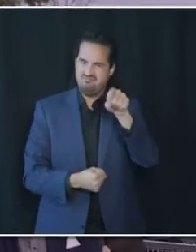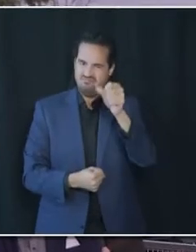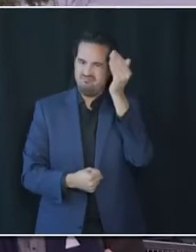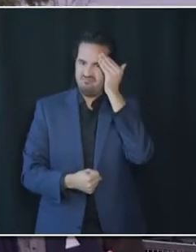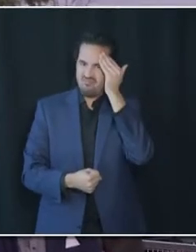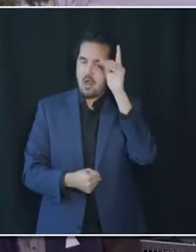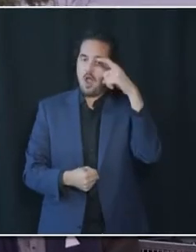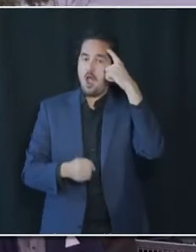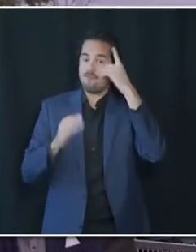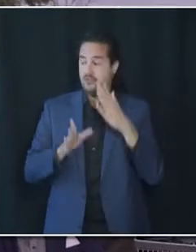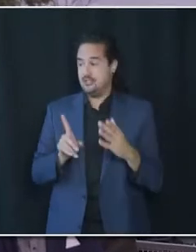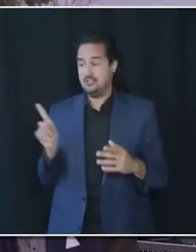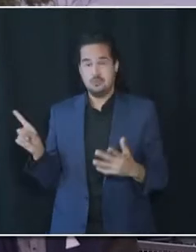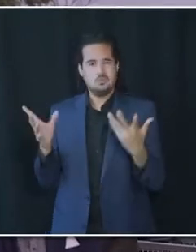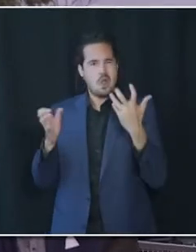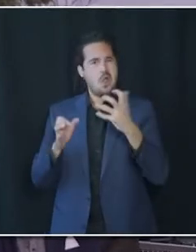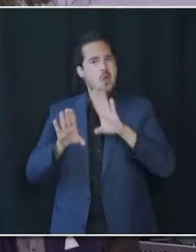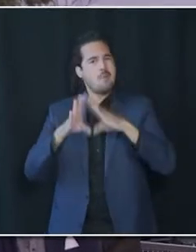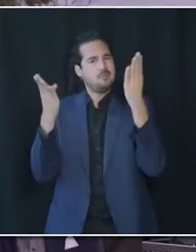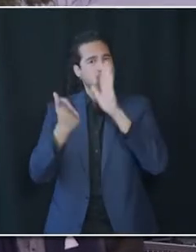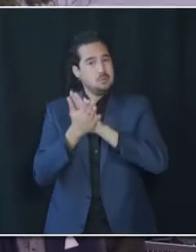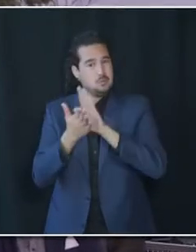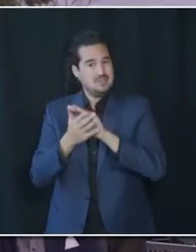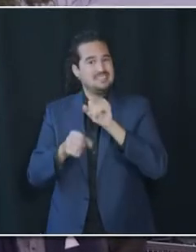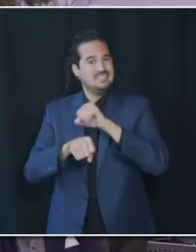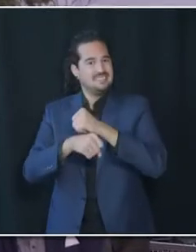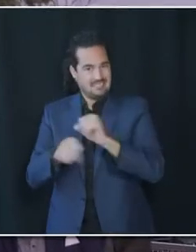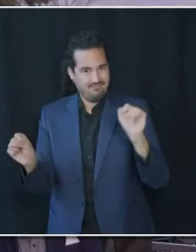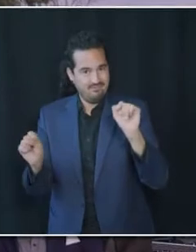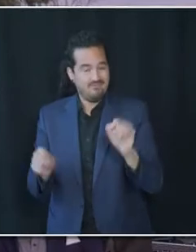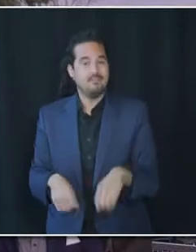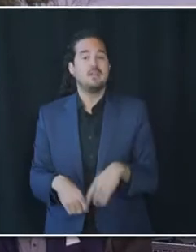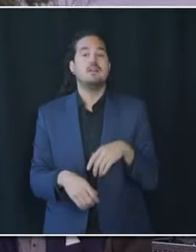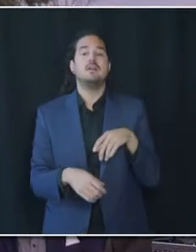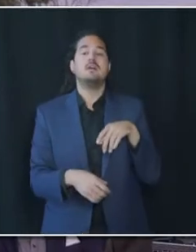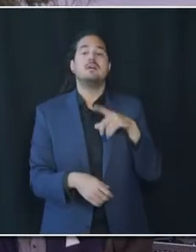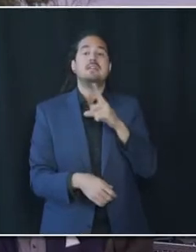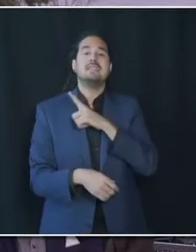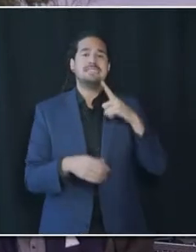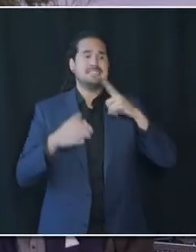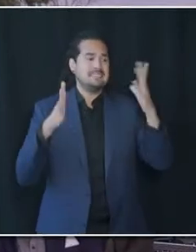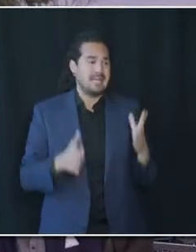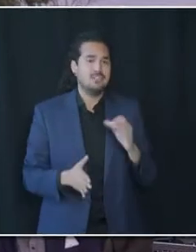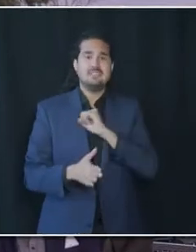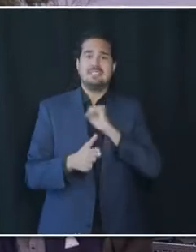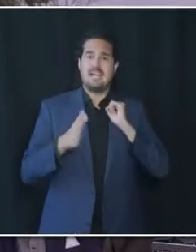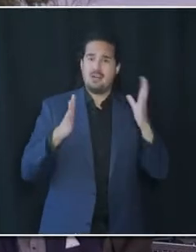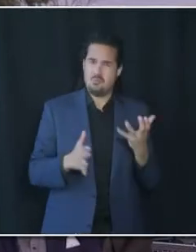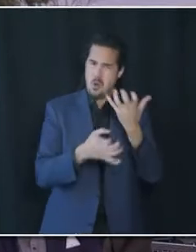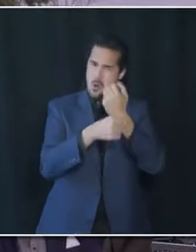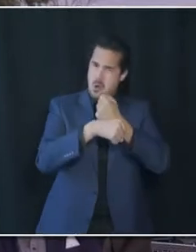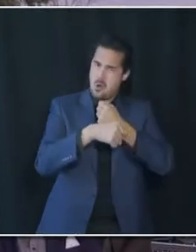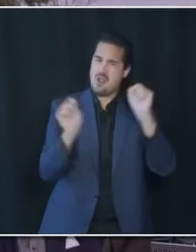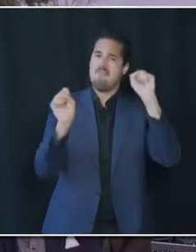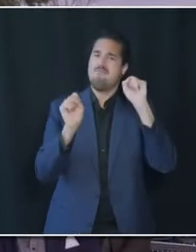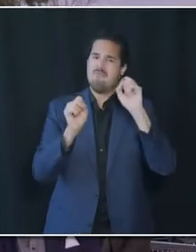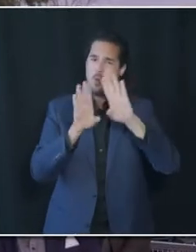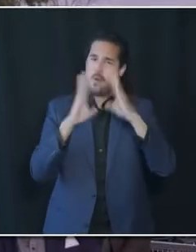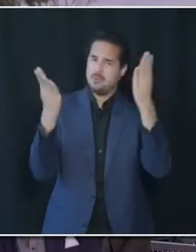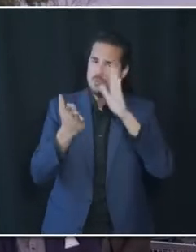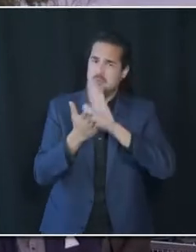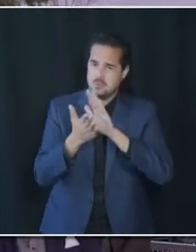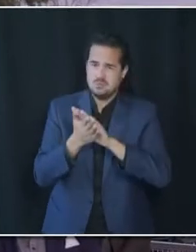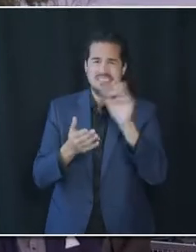escuelas se abran de forma segura las escuelas y la legislatura también lo quiere las escuelas estamos